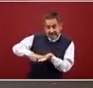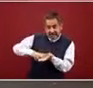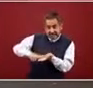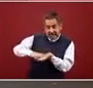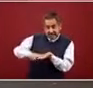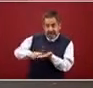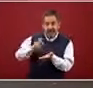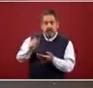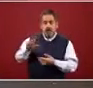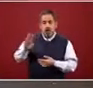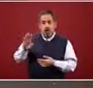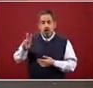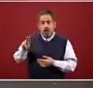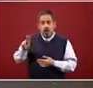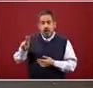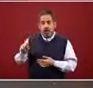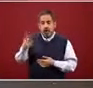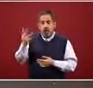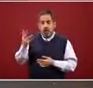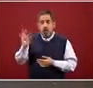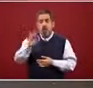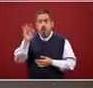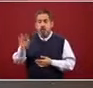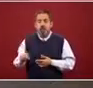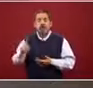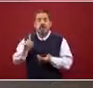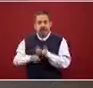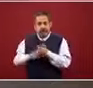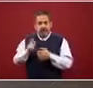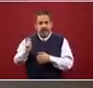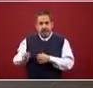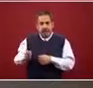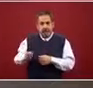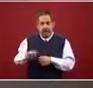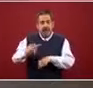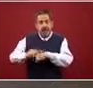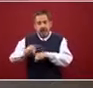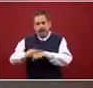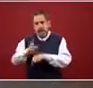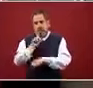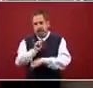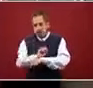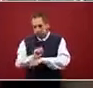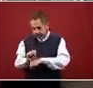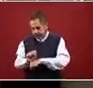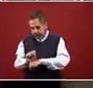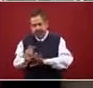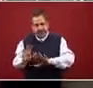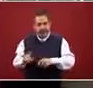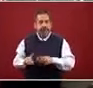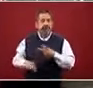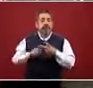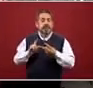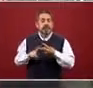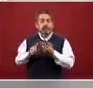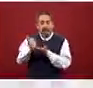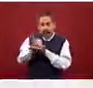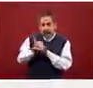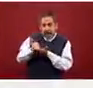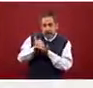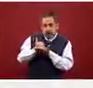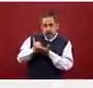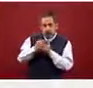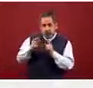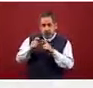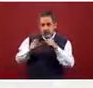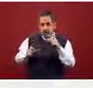84%, son las personas que tienen enfermedad leve. Los que están en azul clarito